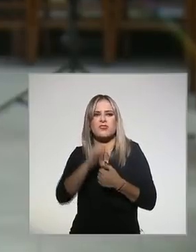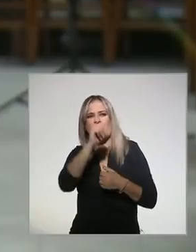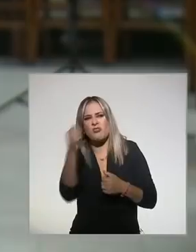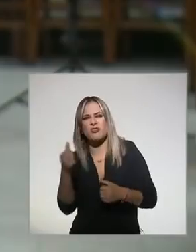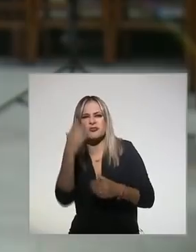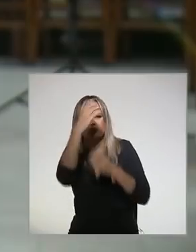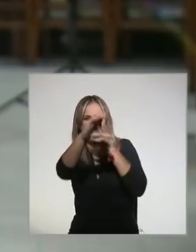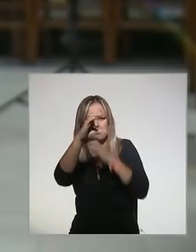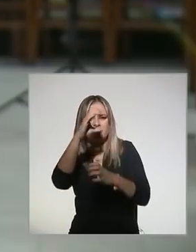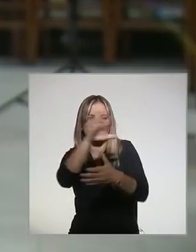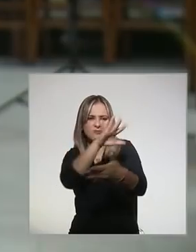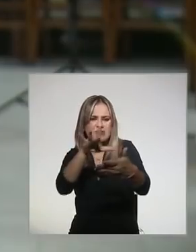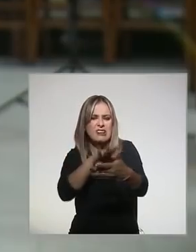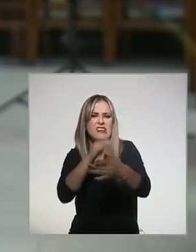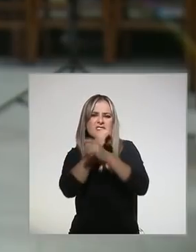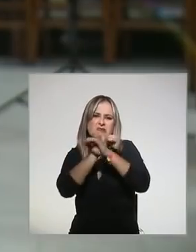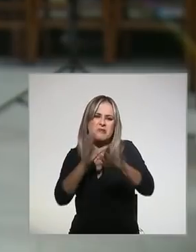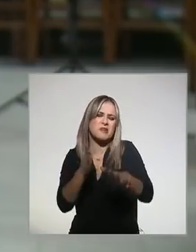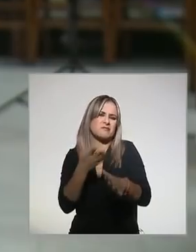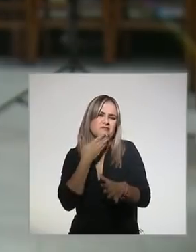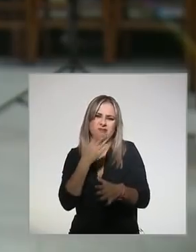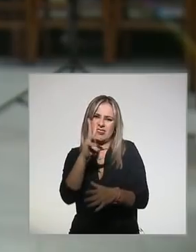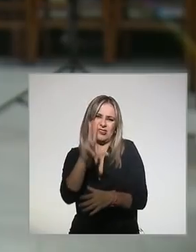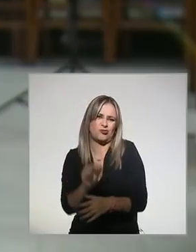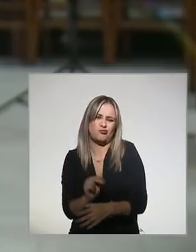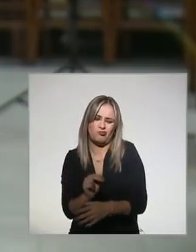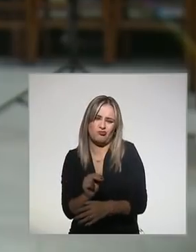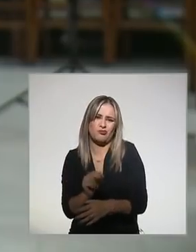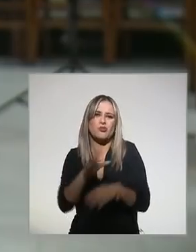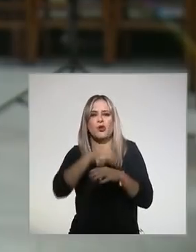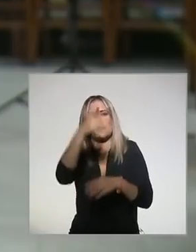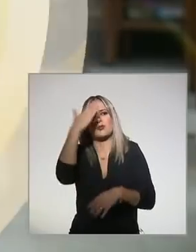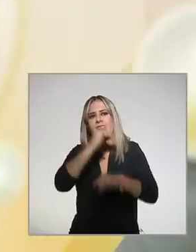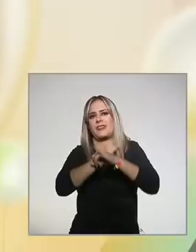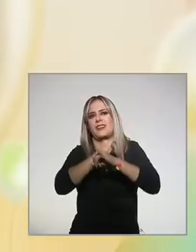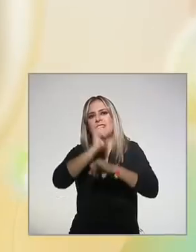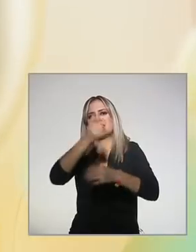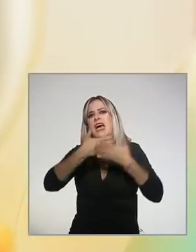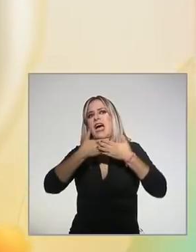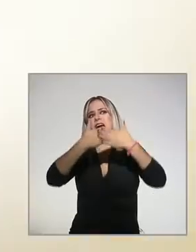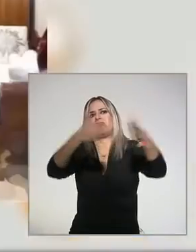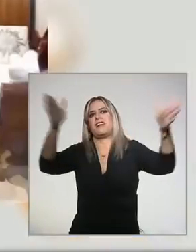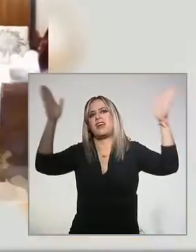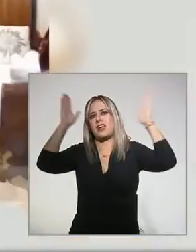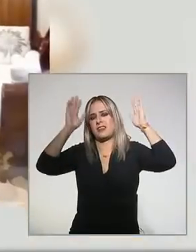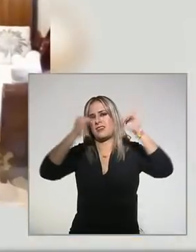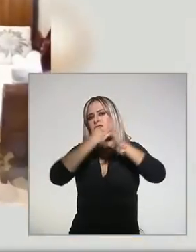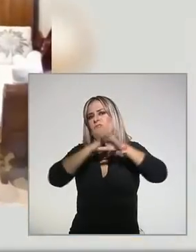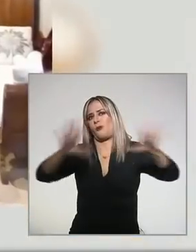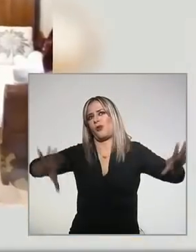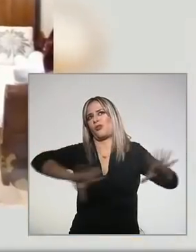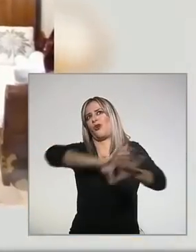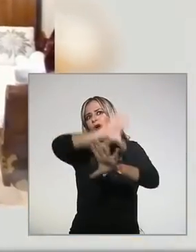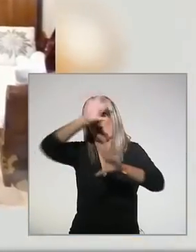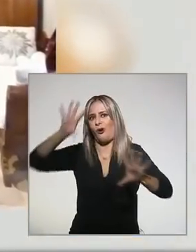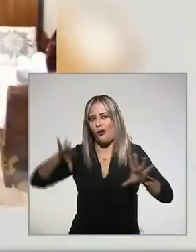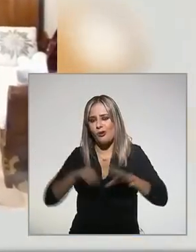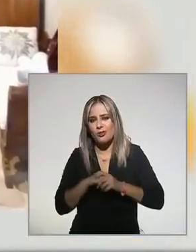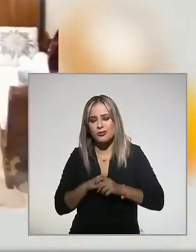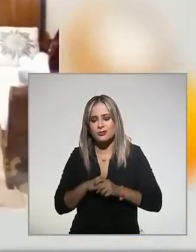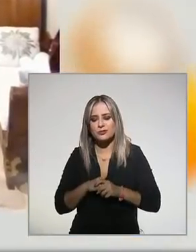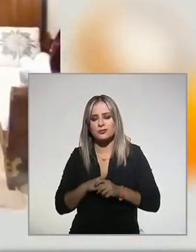contenidos que no deben de ver, ya que es abierta, sí, el internet. Bien, lo más difícil